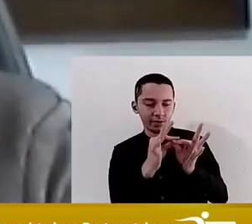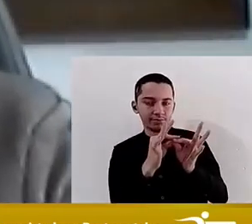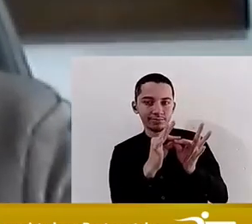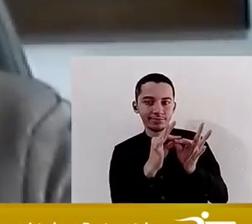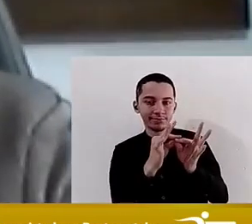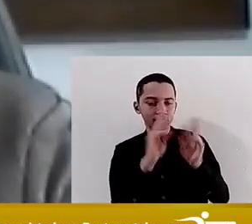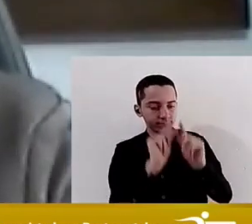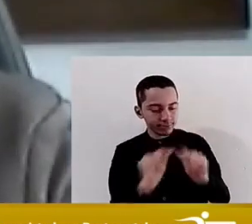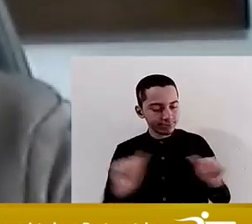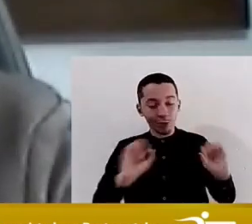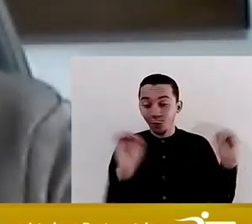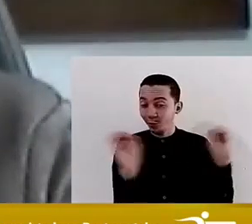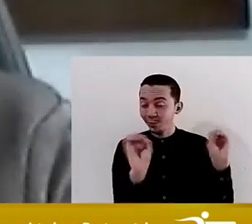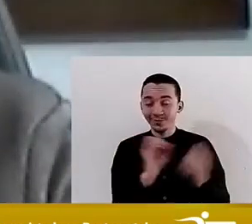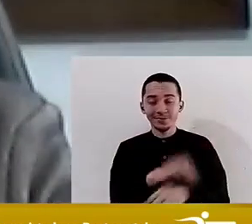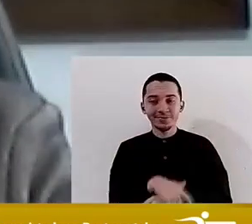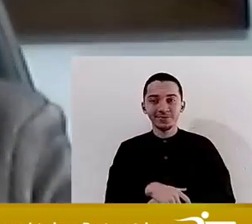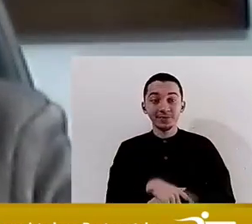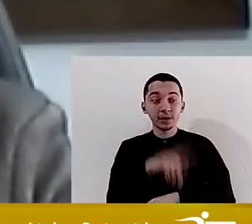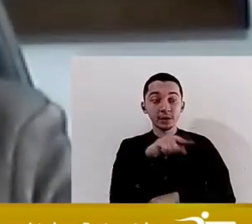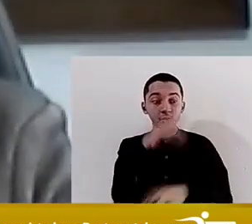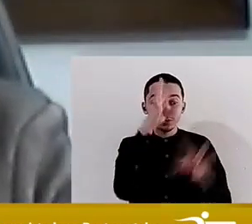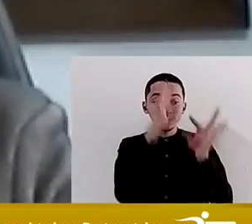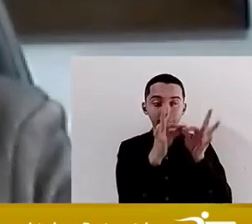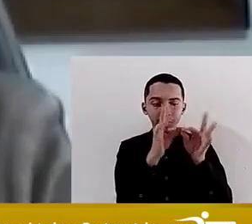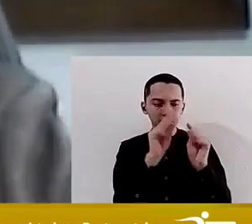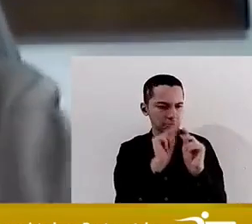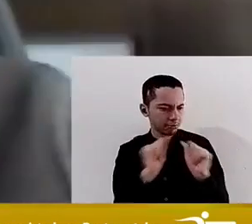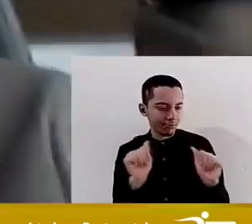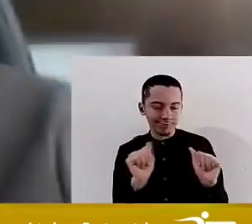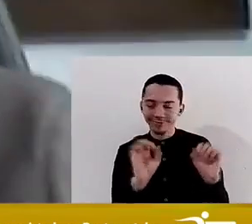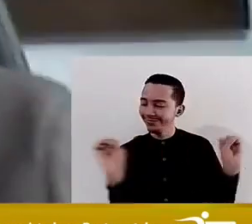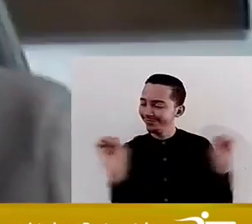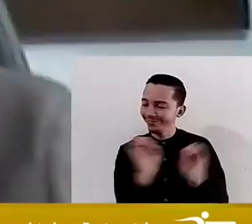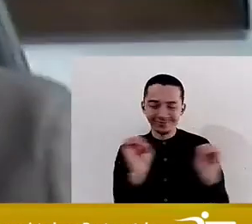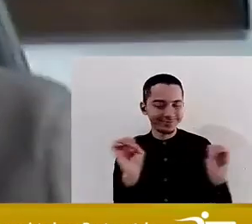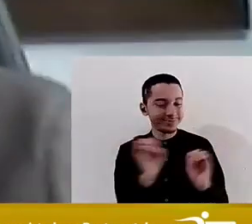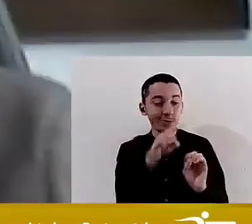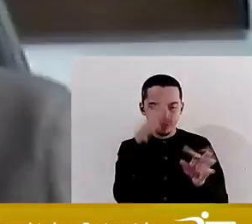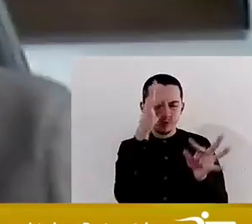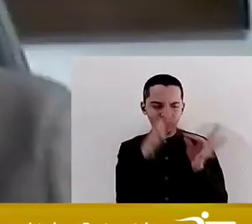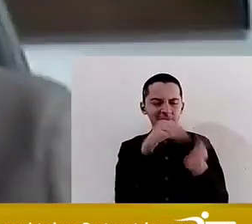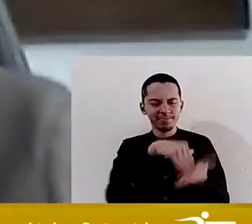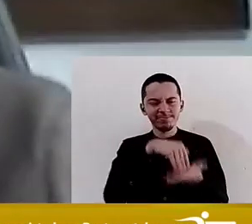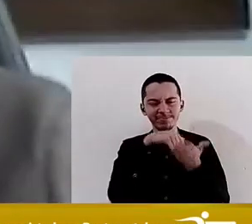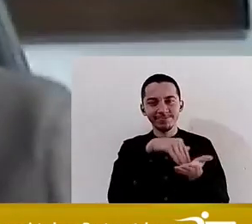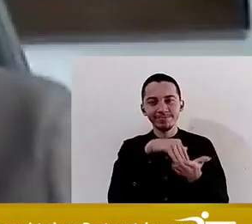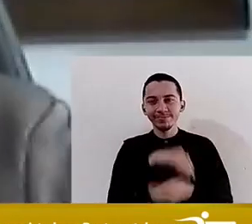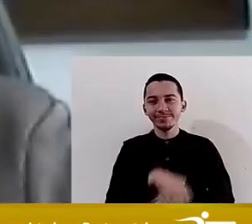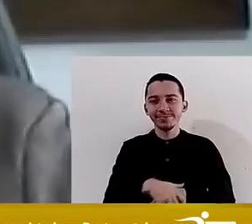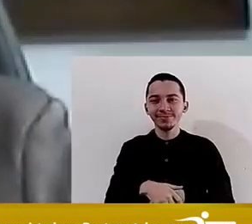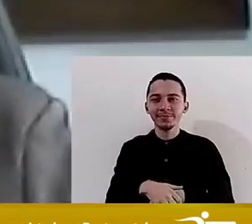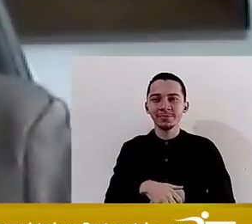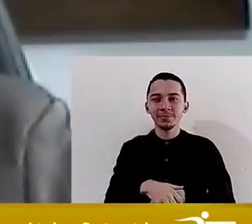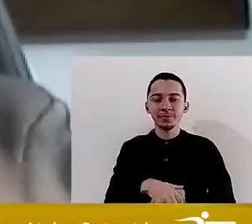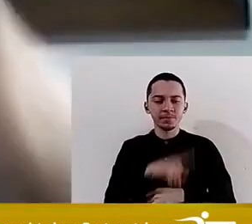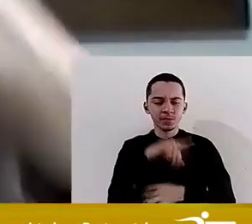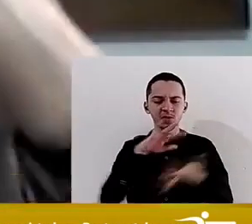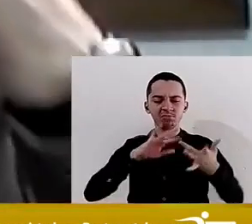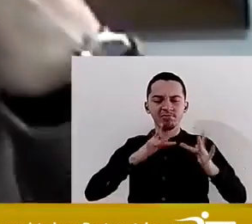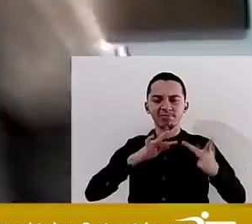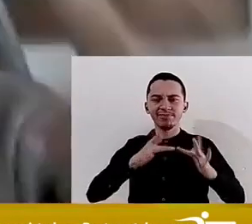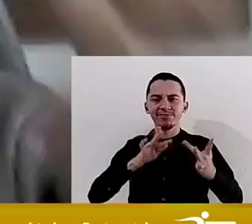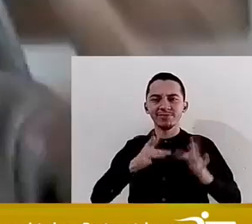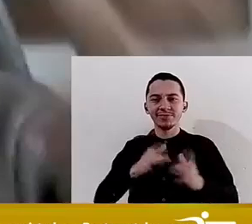Voy a orar que tu fe no falle. Tú vas a estar así en tus emociones y en